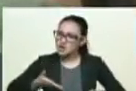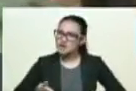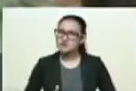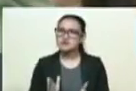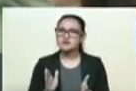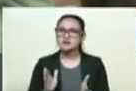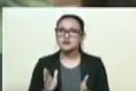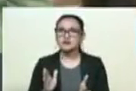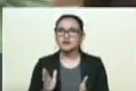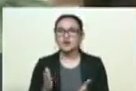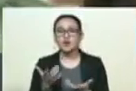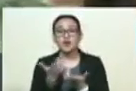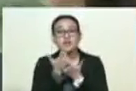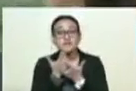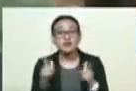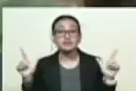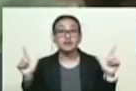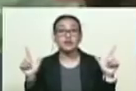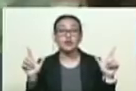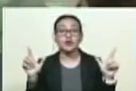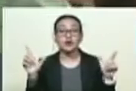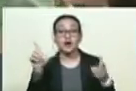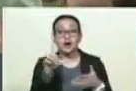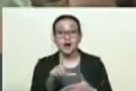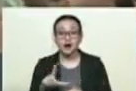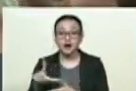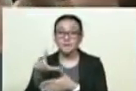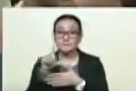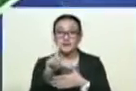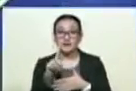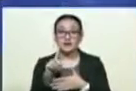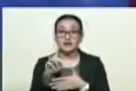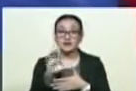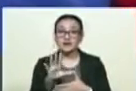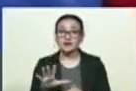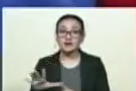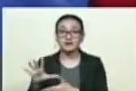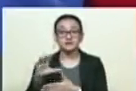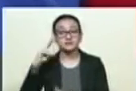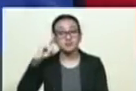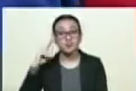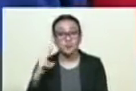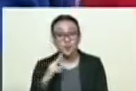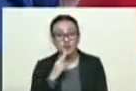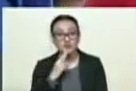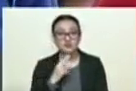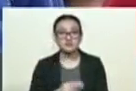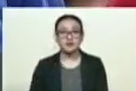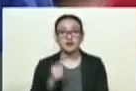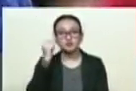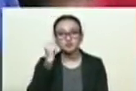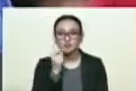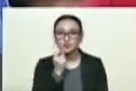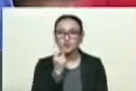e hijas de los libertadores de América, Simón Bolívar, Antonio José de Sucre.